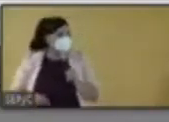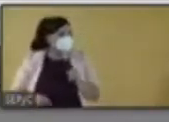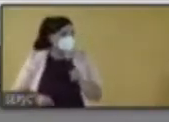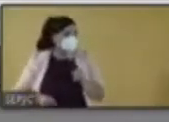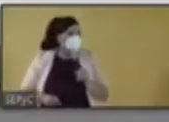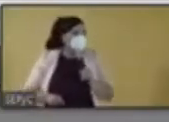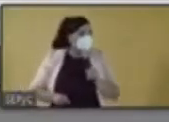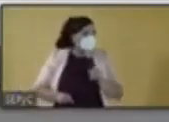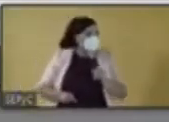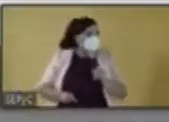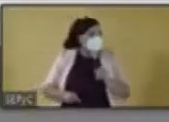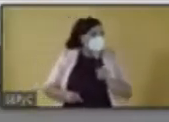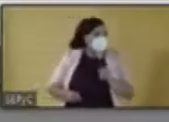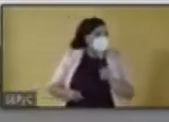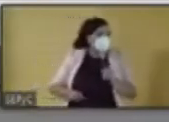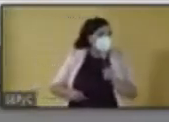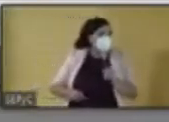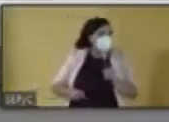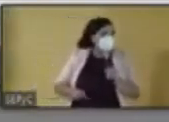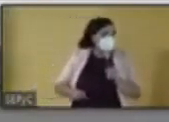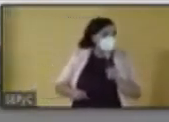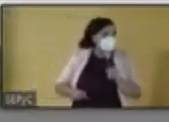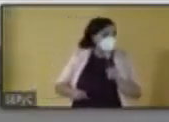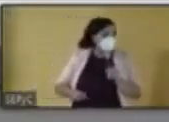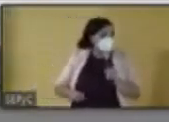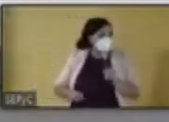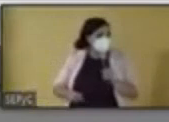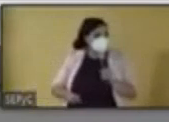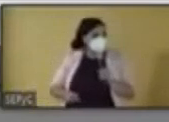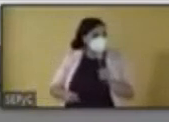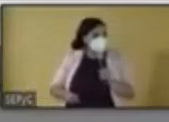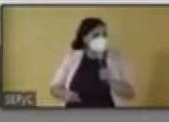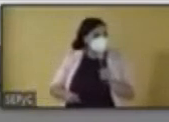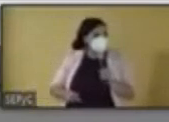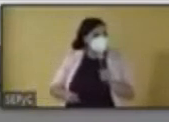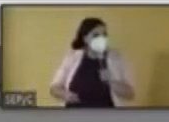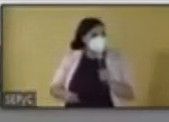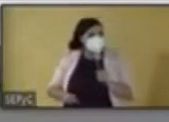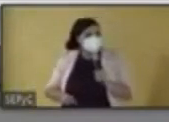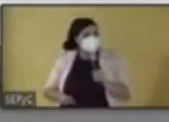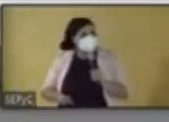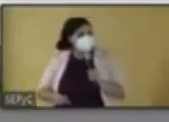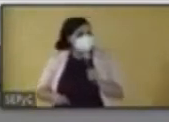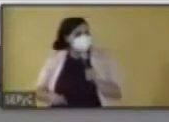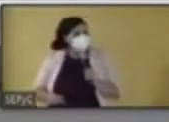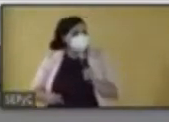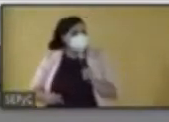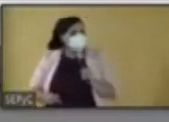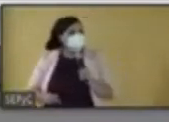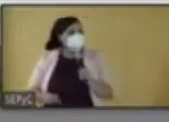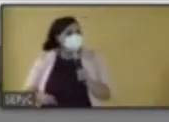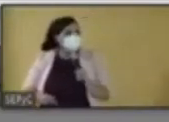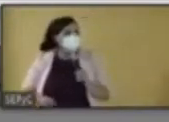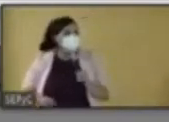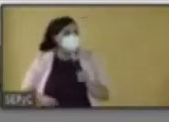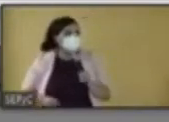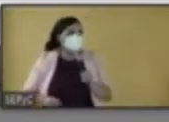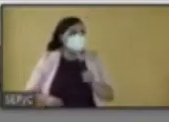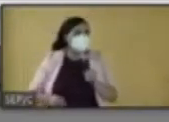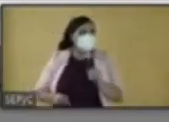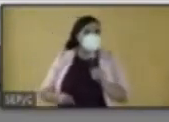para precargar. Fecha de ingreso en el cargo y fecha de egreso dentro del mismo. Únicamente entonces